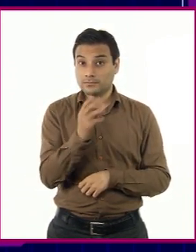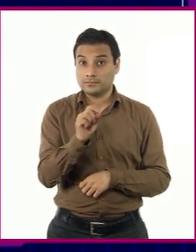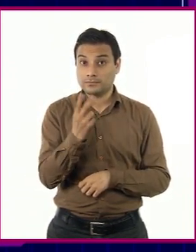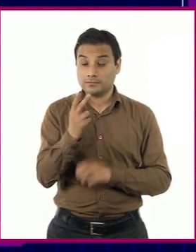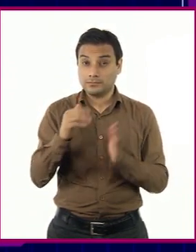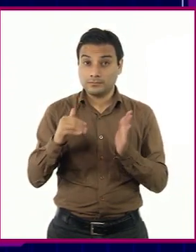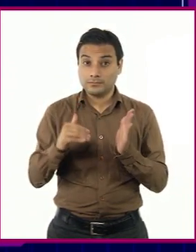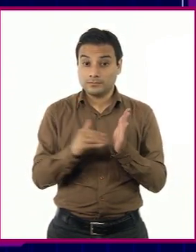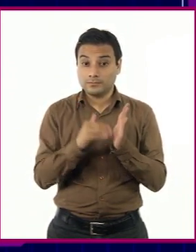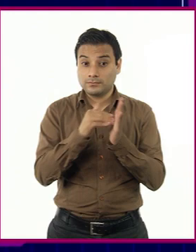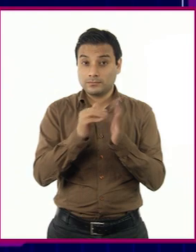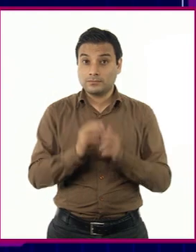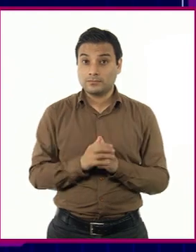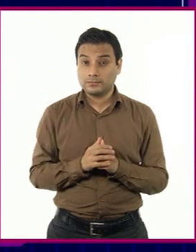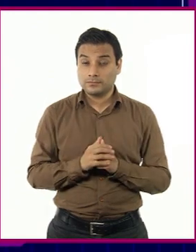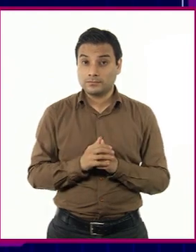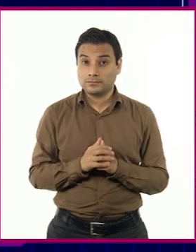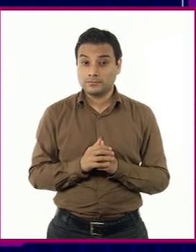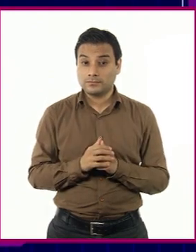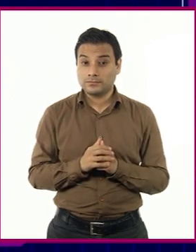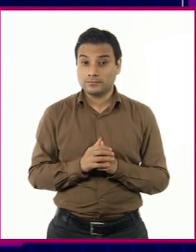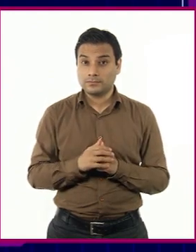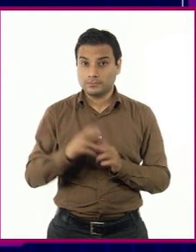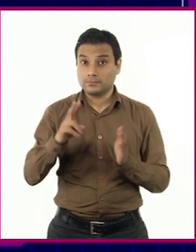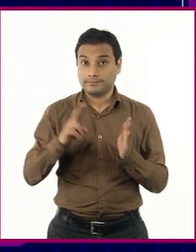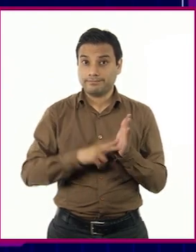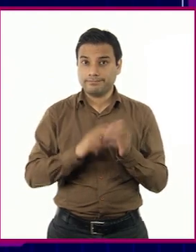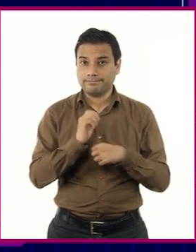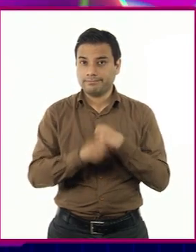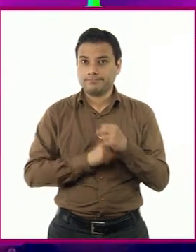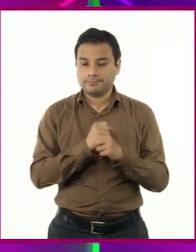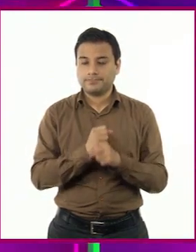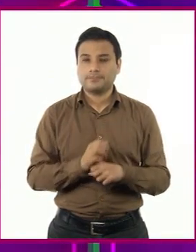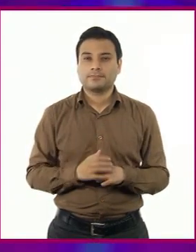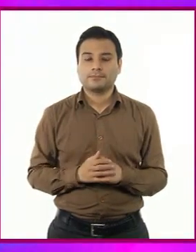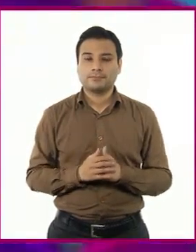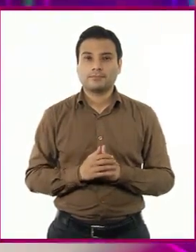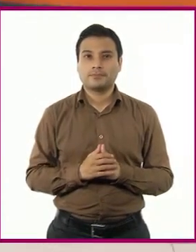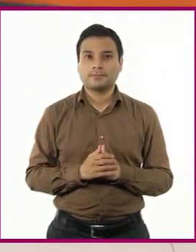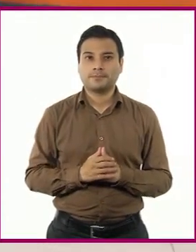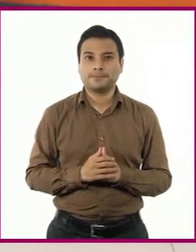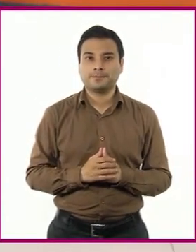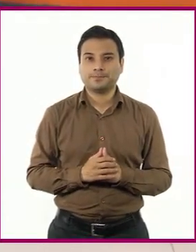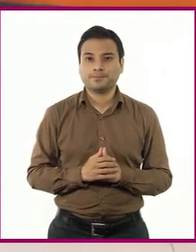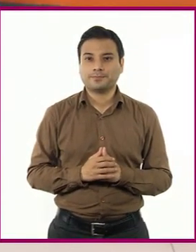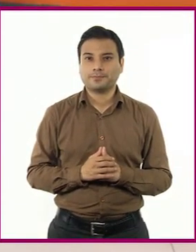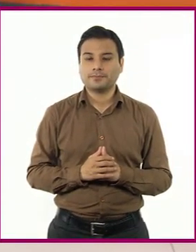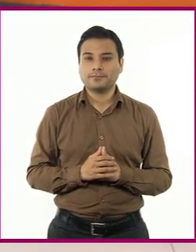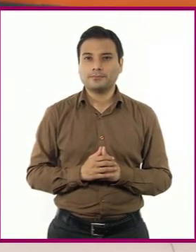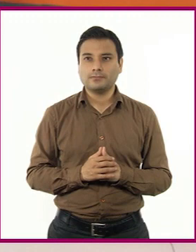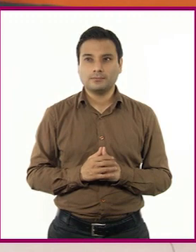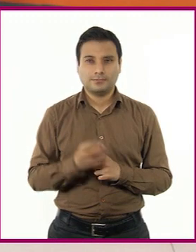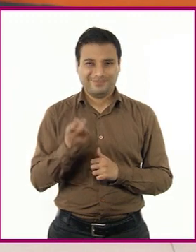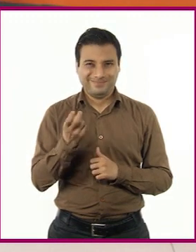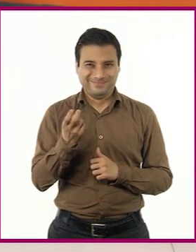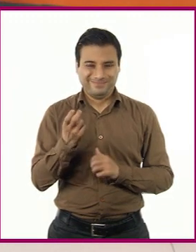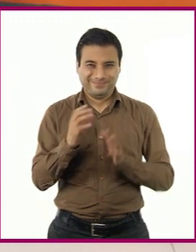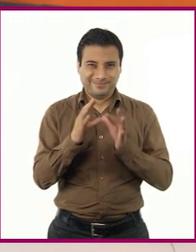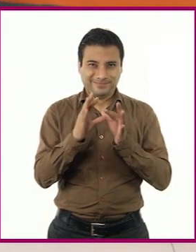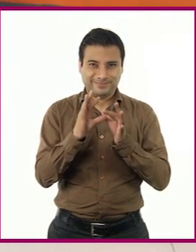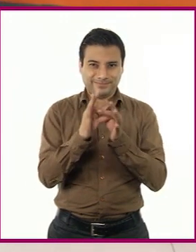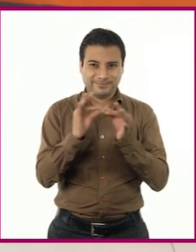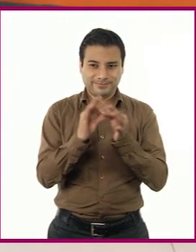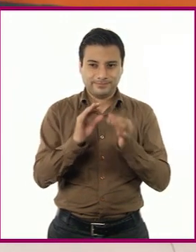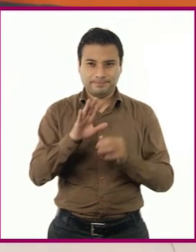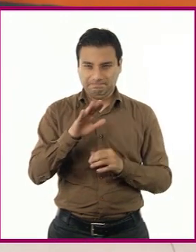datos disponibles de la década correspondiente al año 2000. Con base en la información presentada,